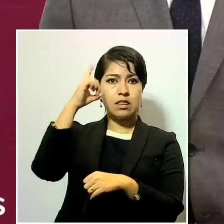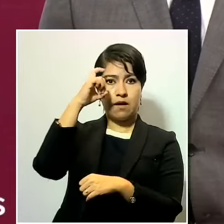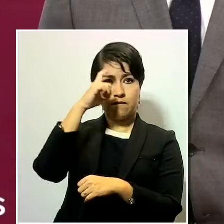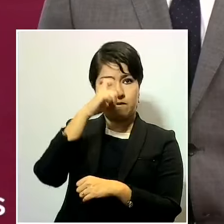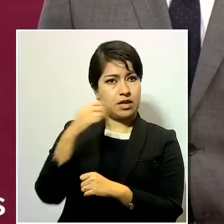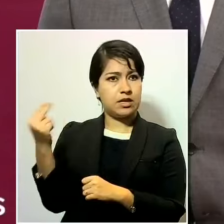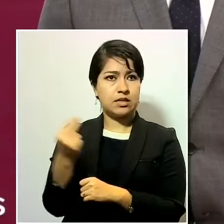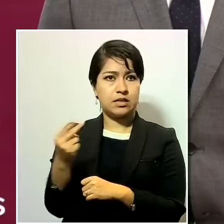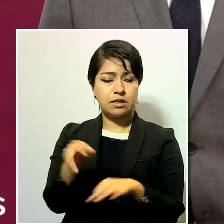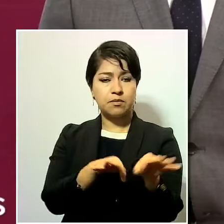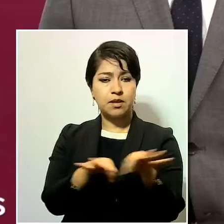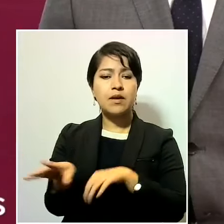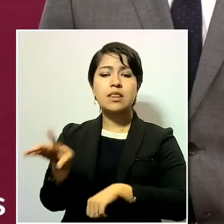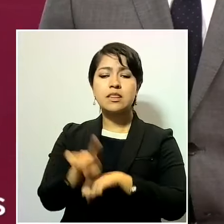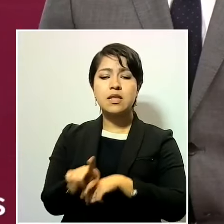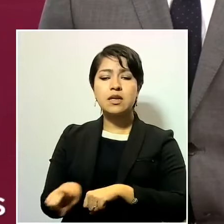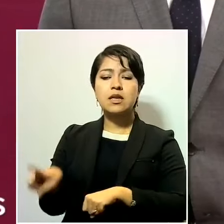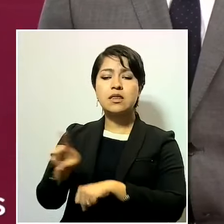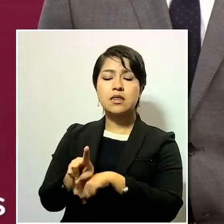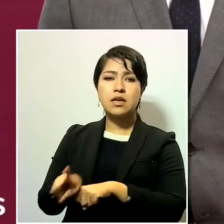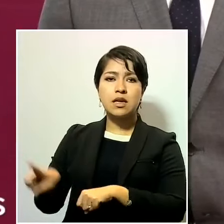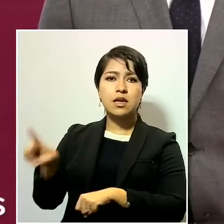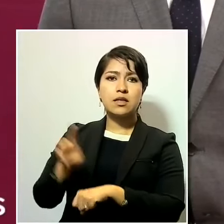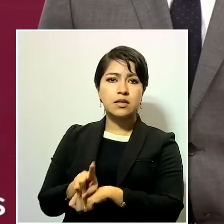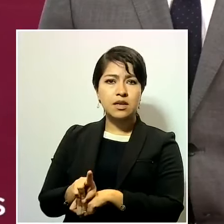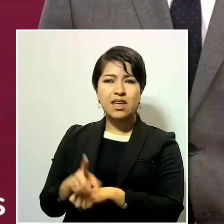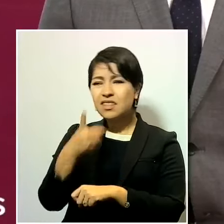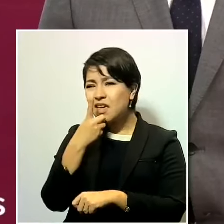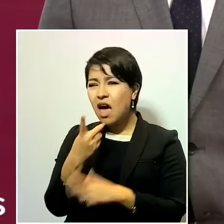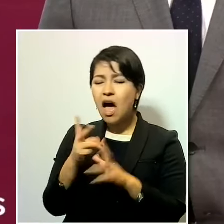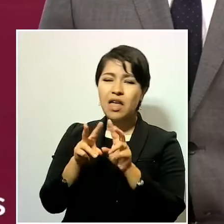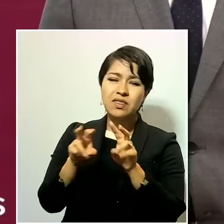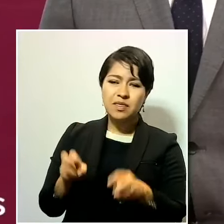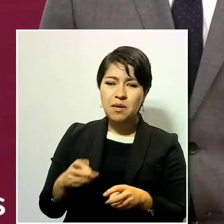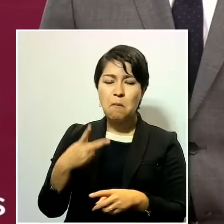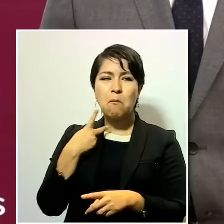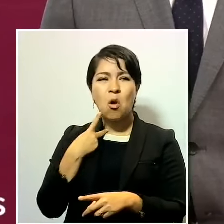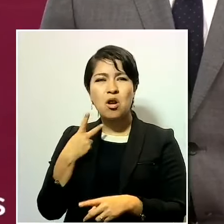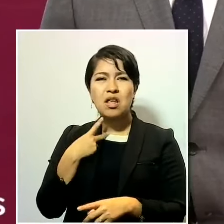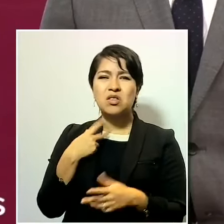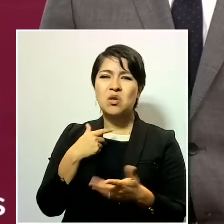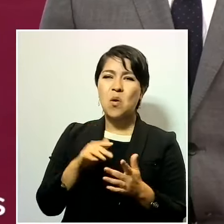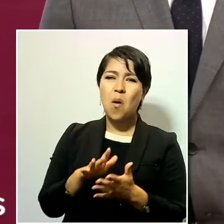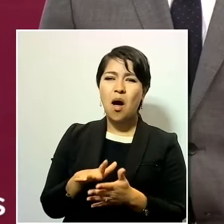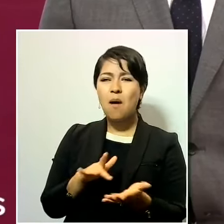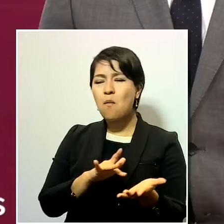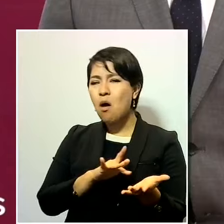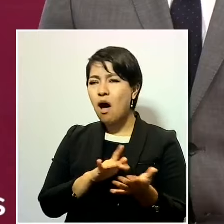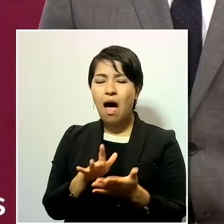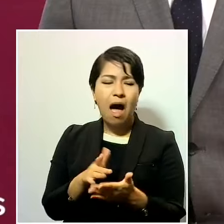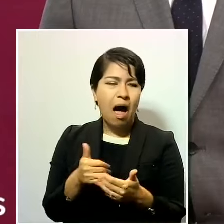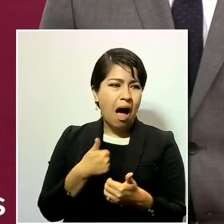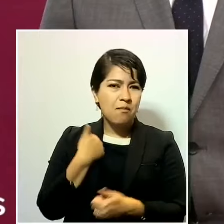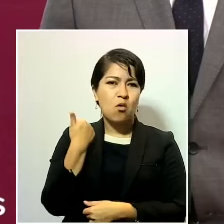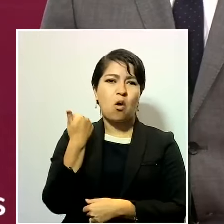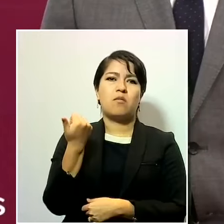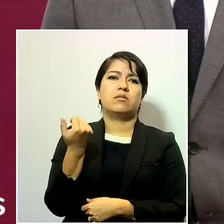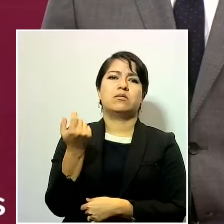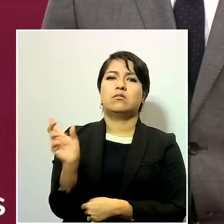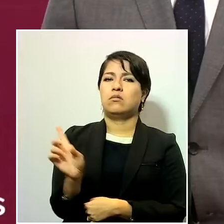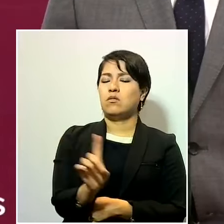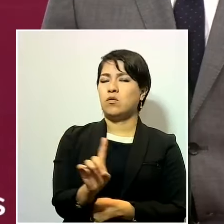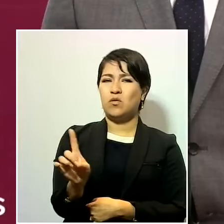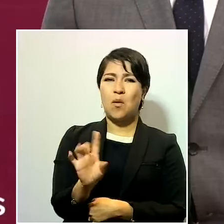hay que atenderlo todos los días que no debe politizar yo lo he sostenido no es un